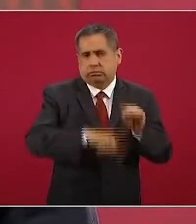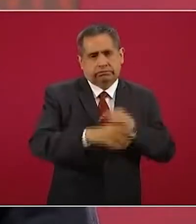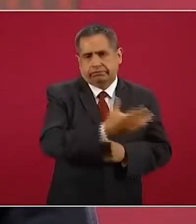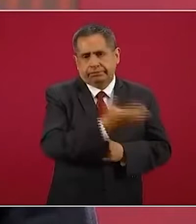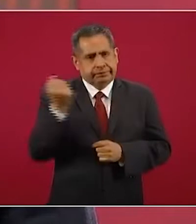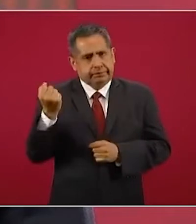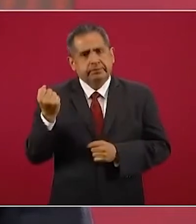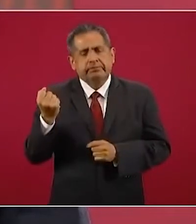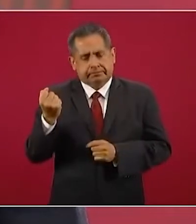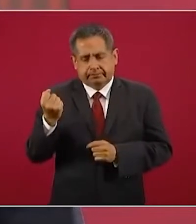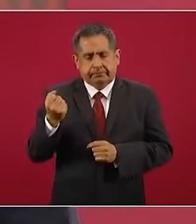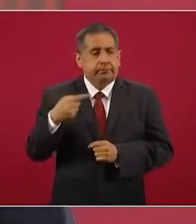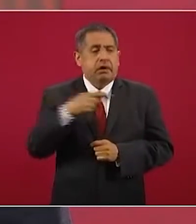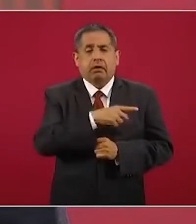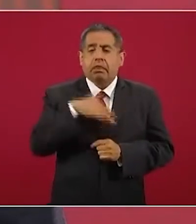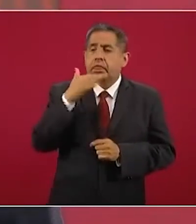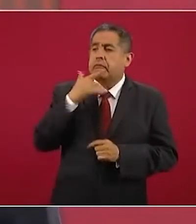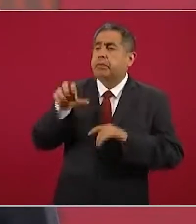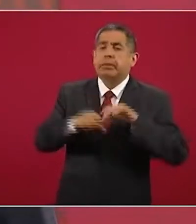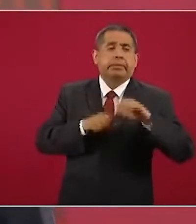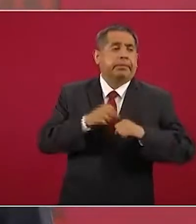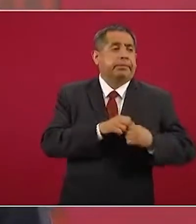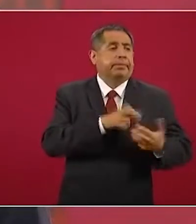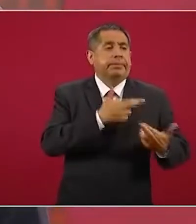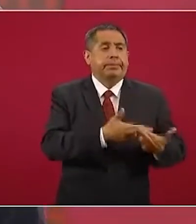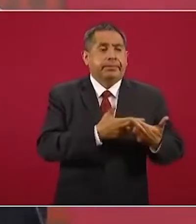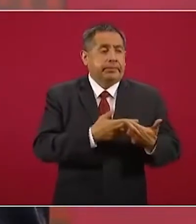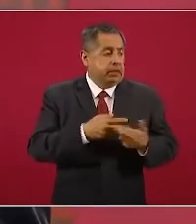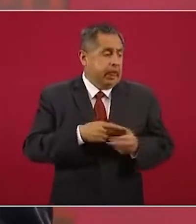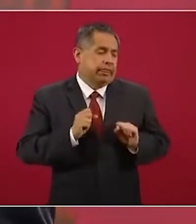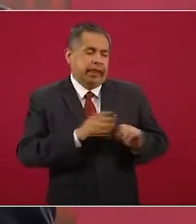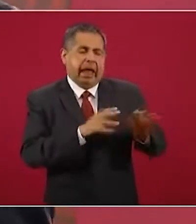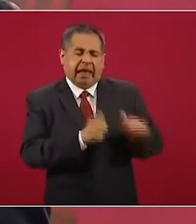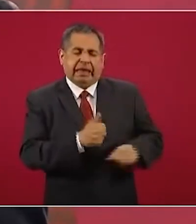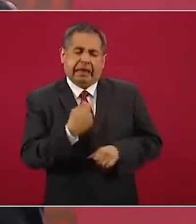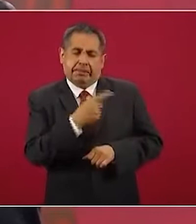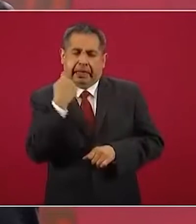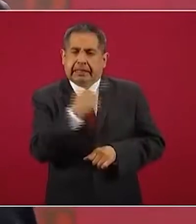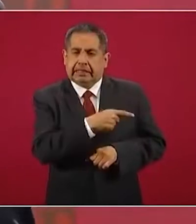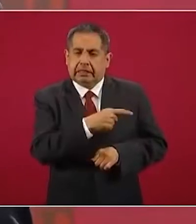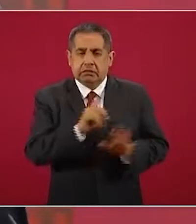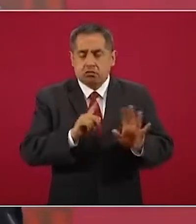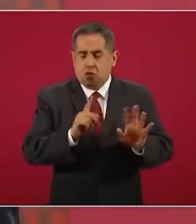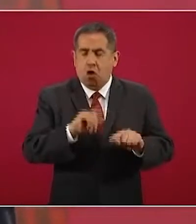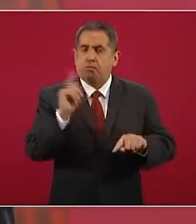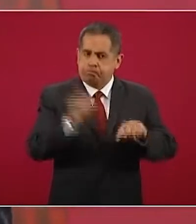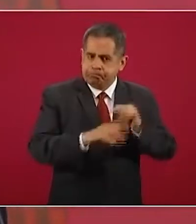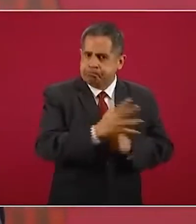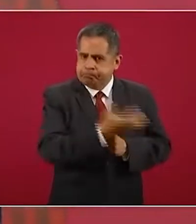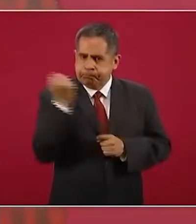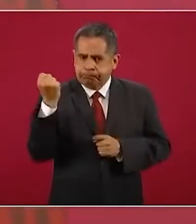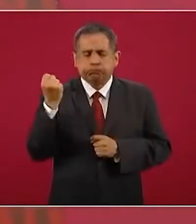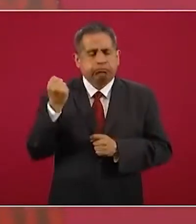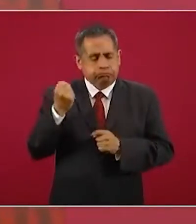se obtuvo de manera ilícita. Creo que eso no, o sea, debería